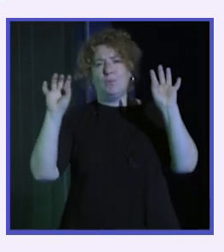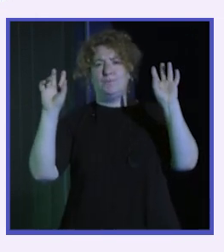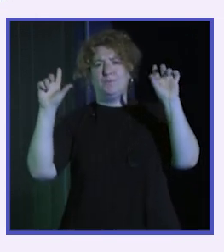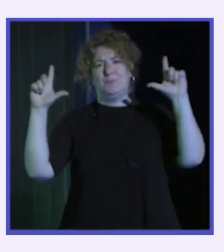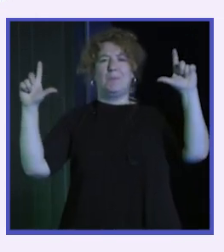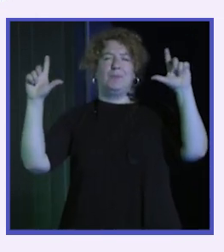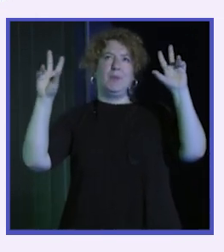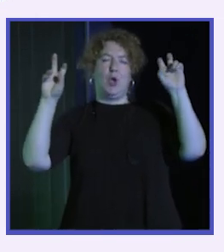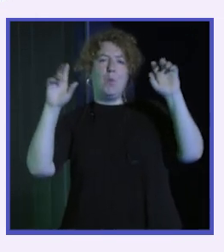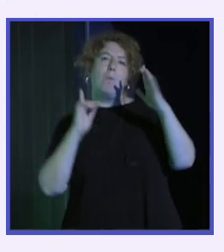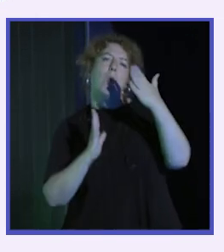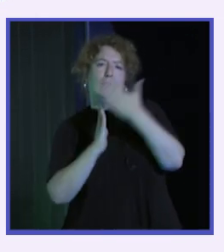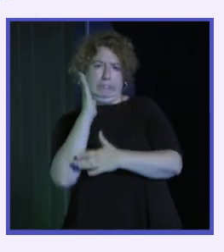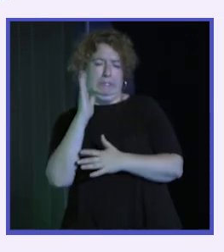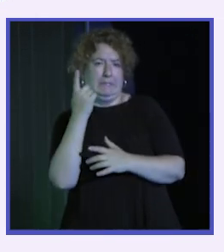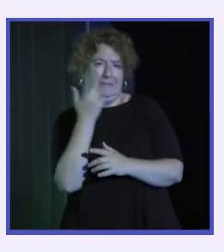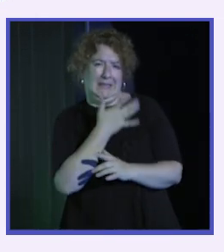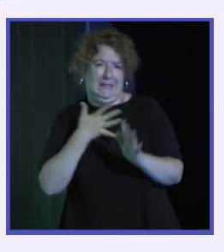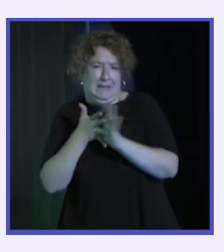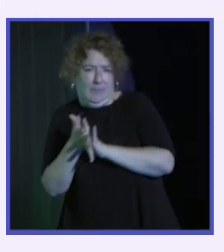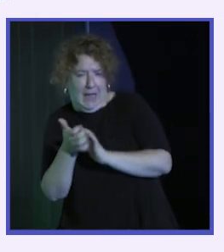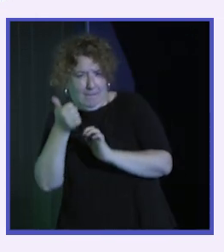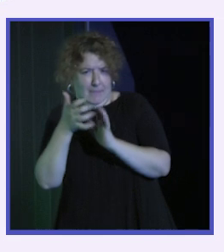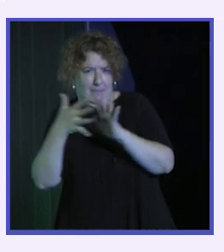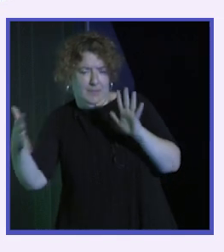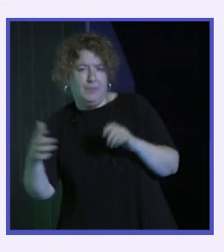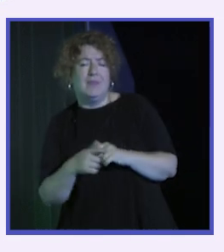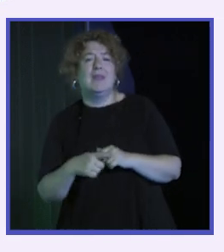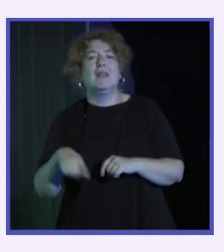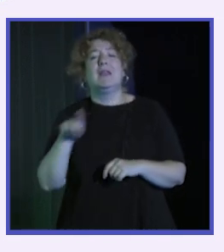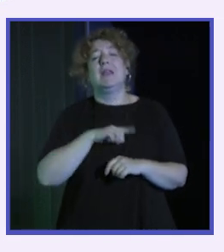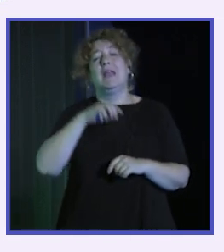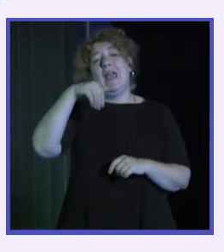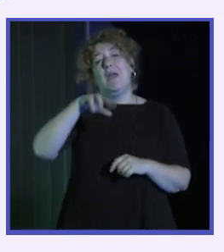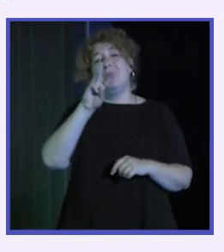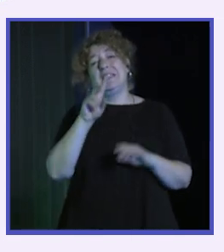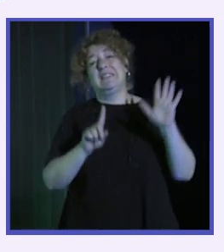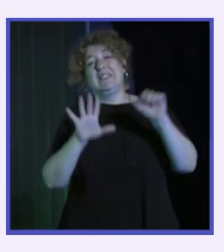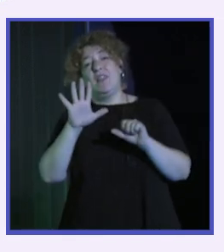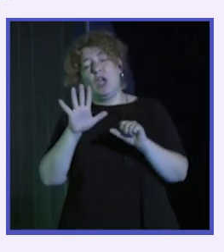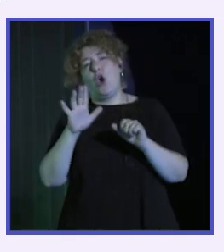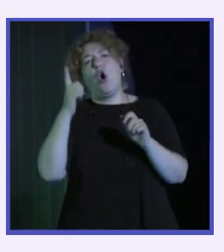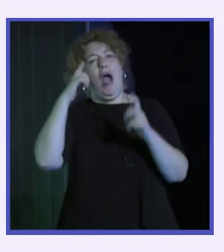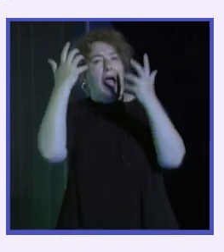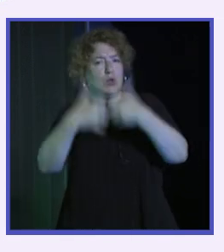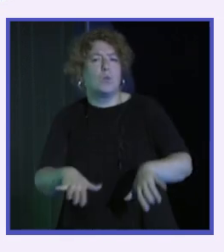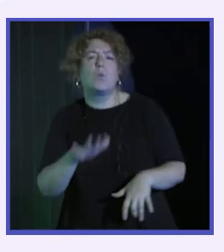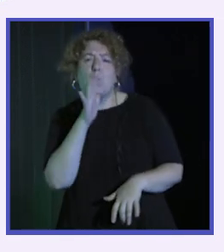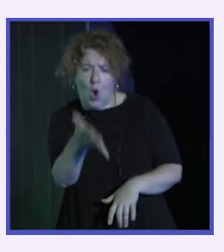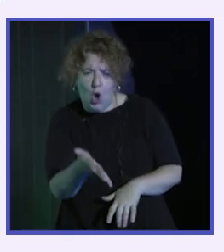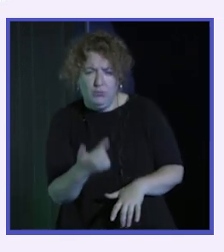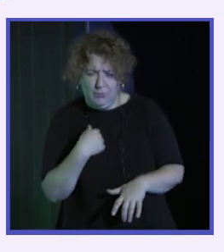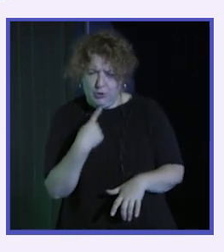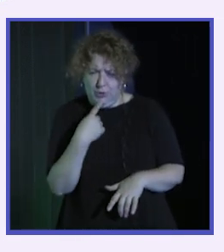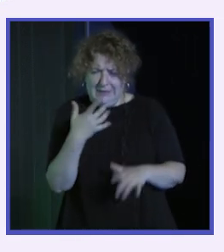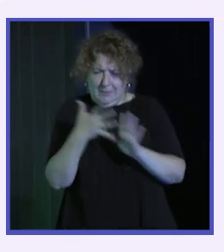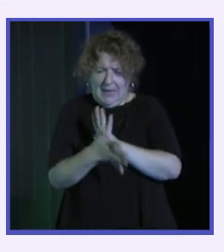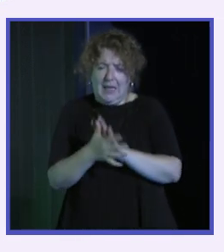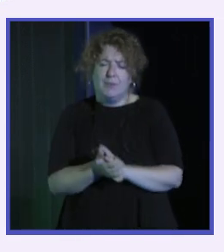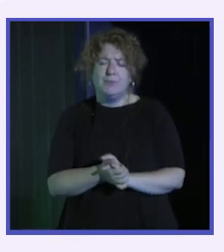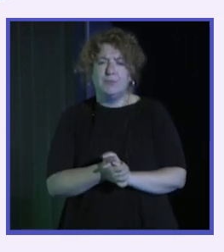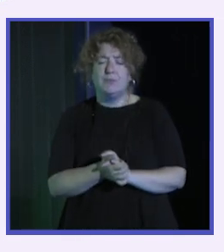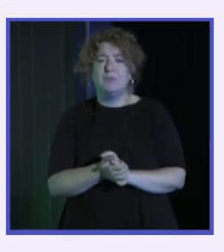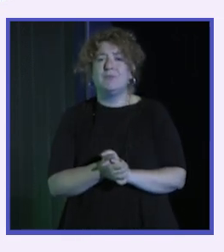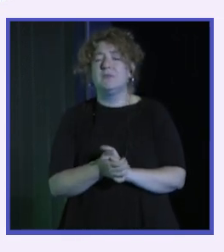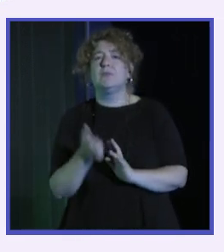con el tema de la fuente. M365 Copilot, por defecto, y luego veremos el por qué digo por defecto, lee